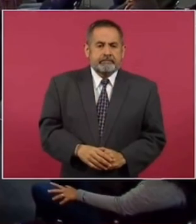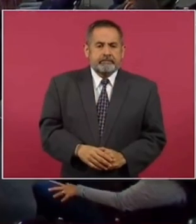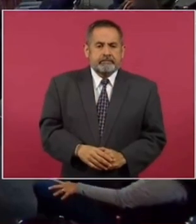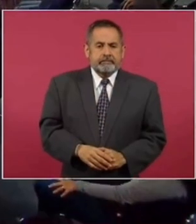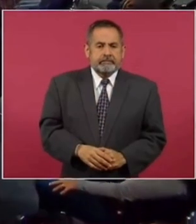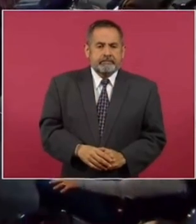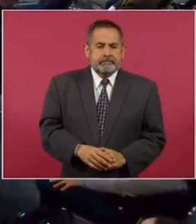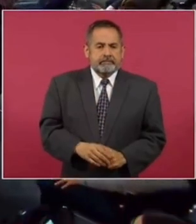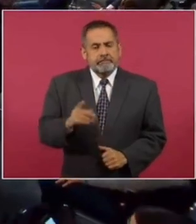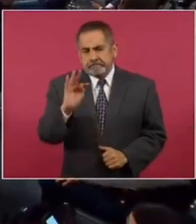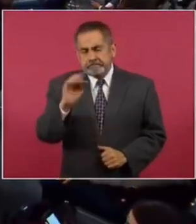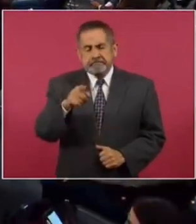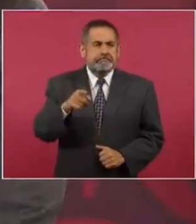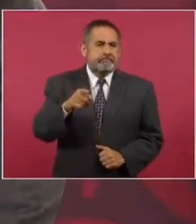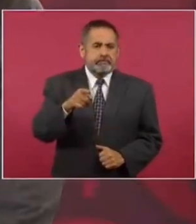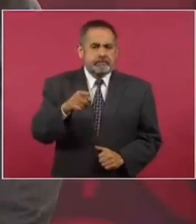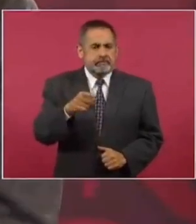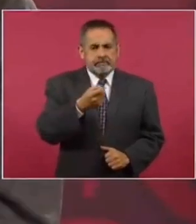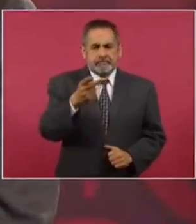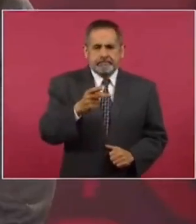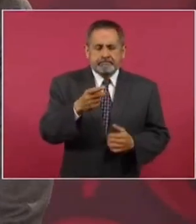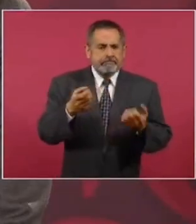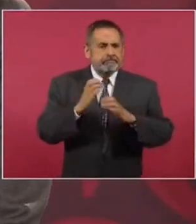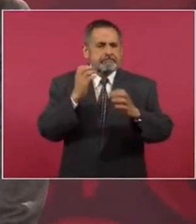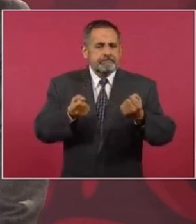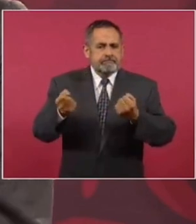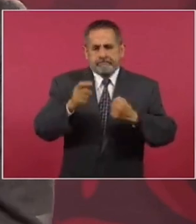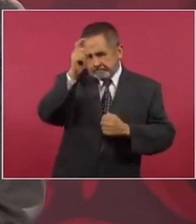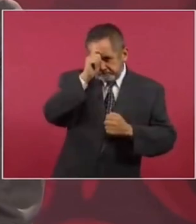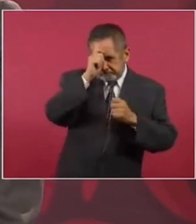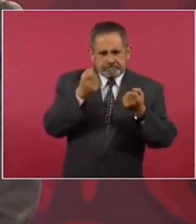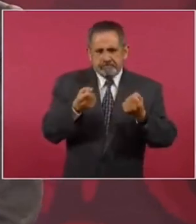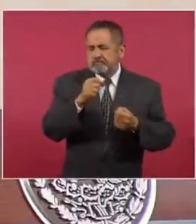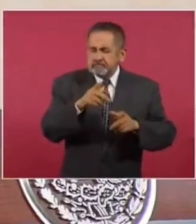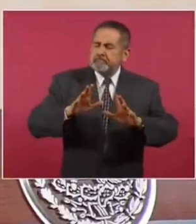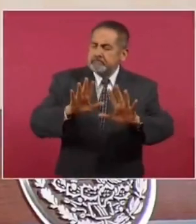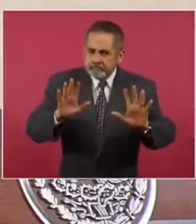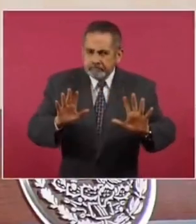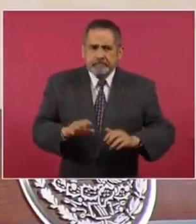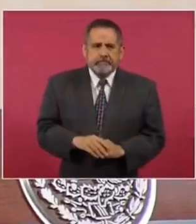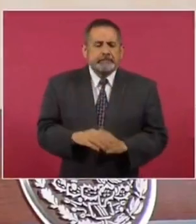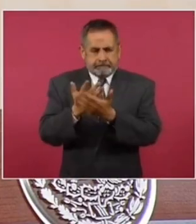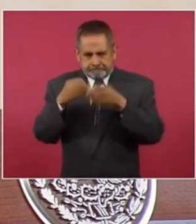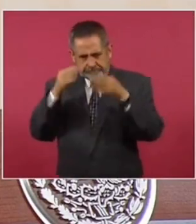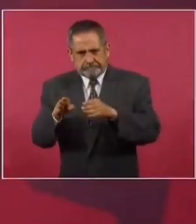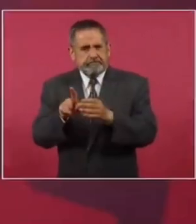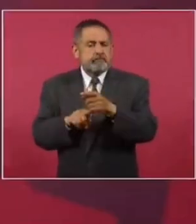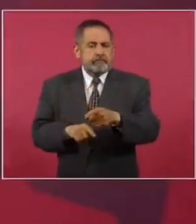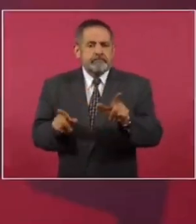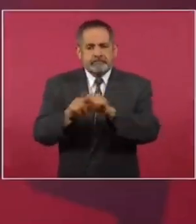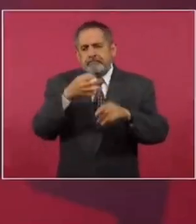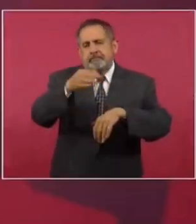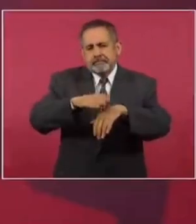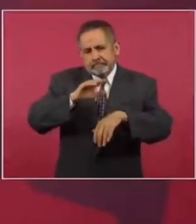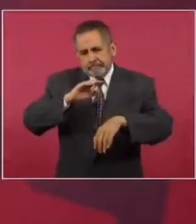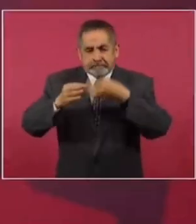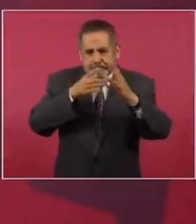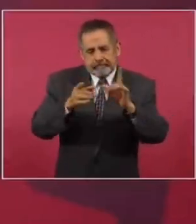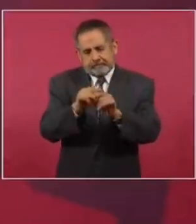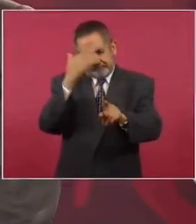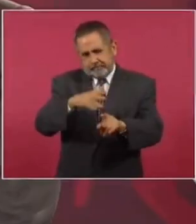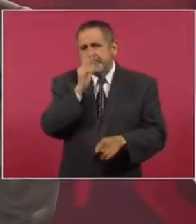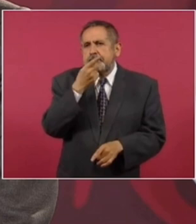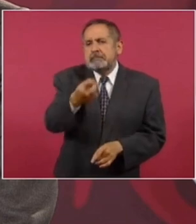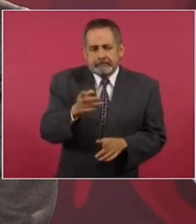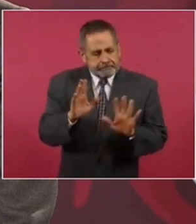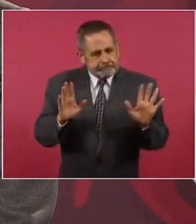Y son los transportistas, de los choferes. Pero estamos en eso. Y ya no podemos decir más por razones obvias,